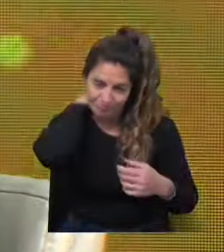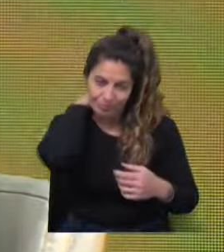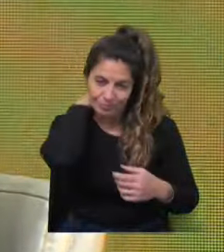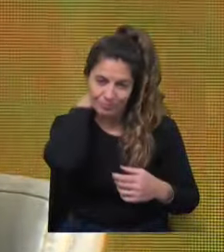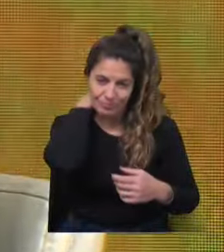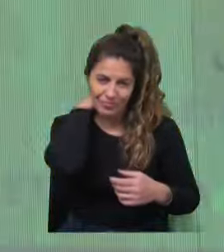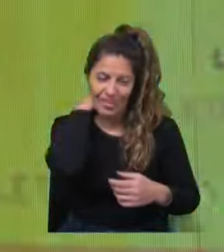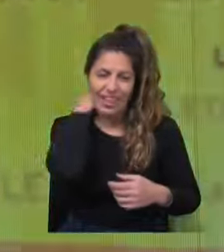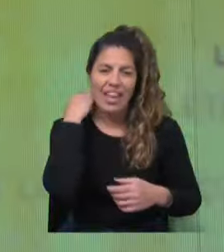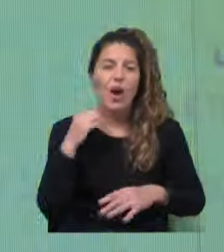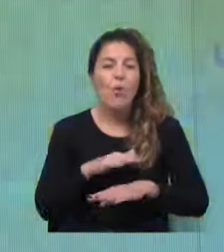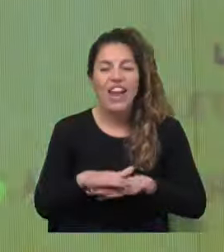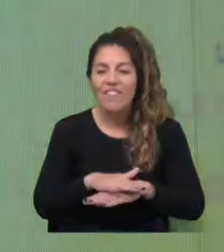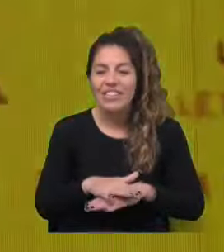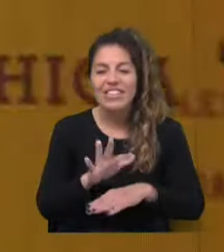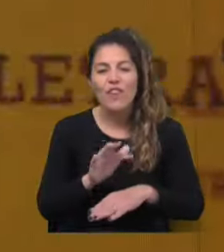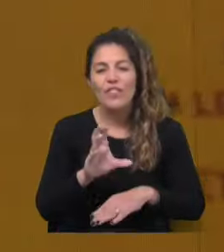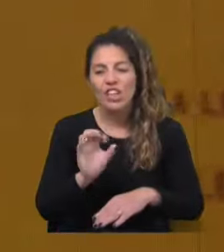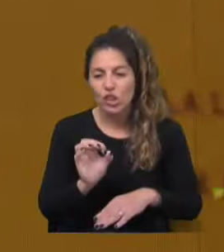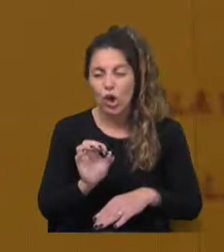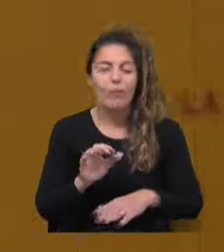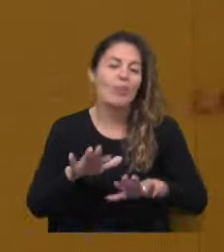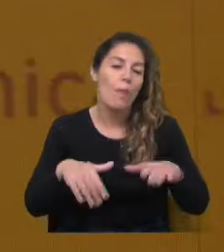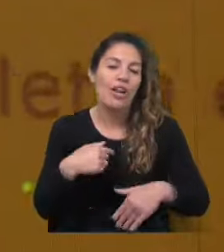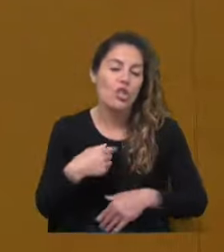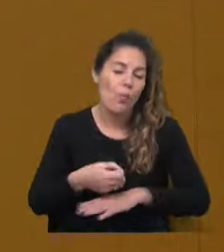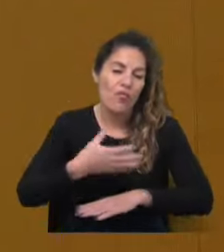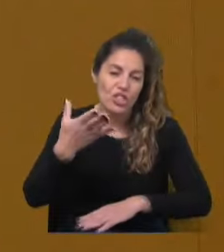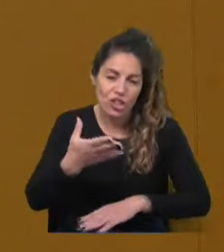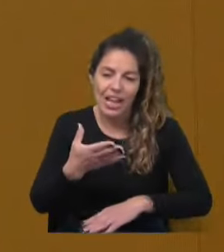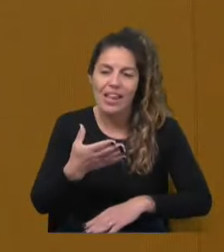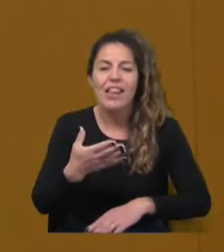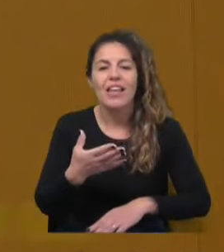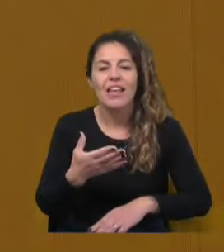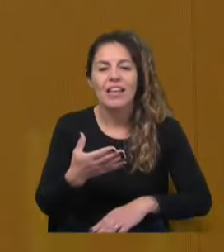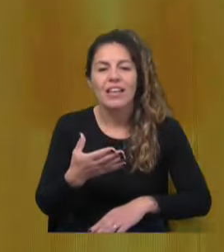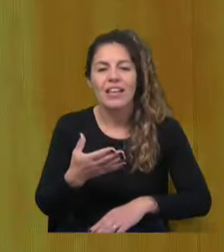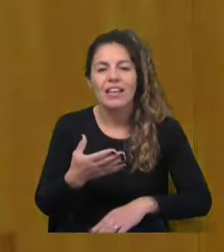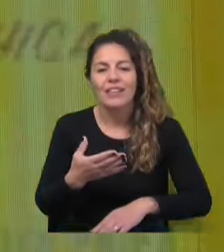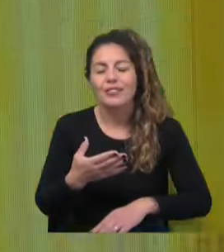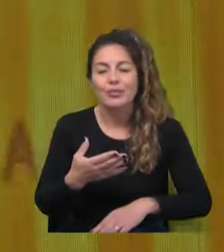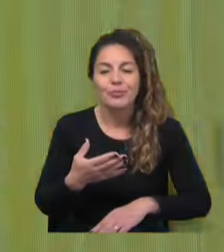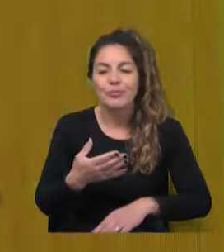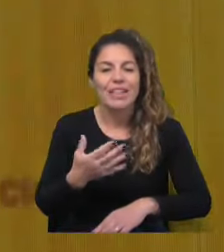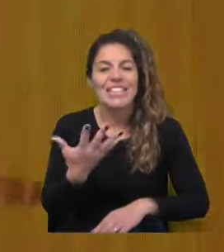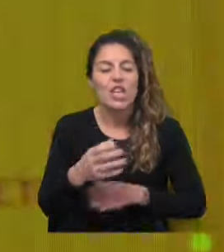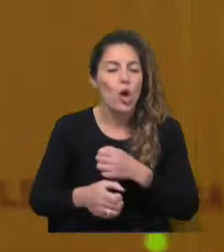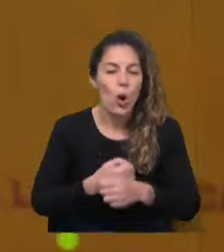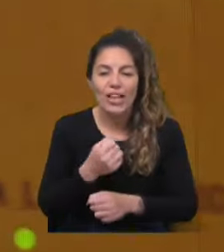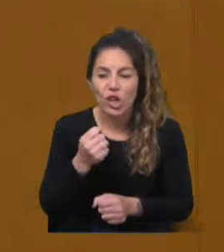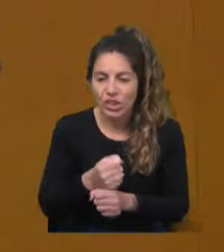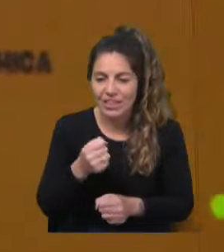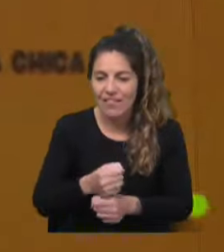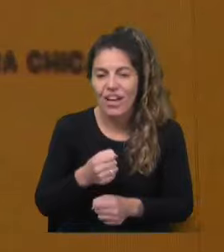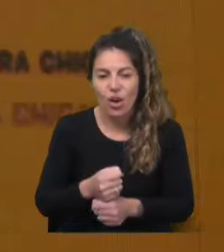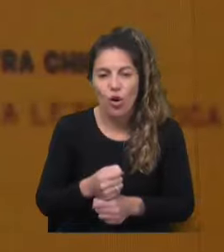que es un ficto es que yo capaz como profesional, supongamos que lo fuera, llevo, no sé, 5 años de ejercicio de la